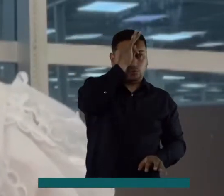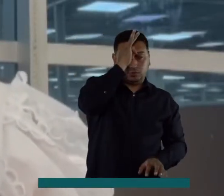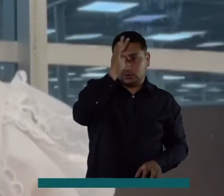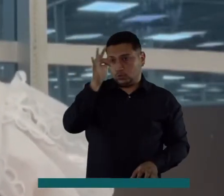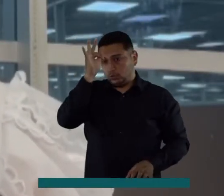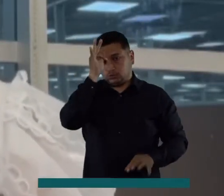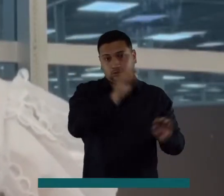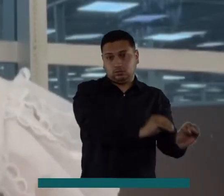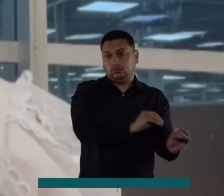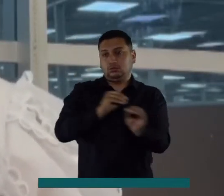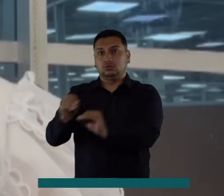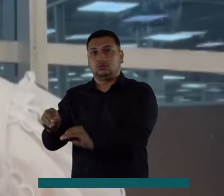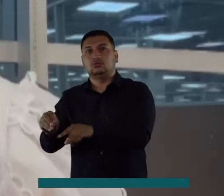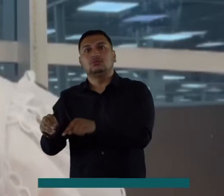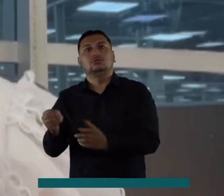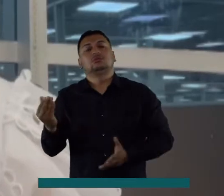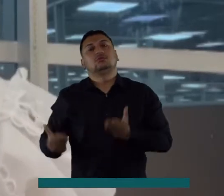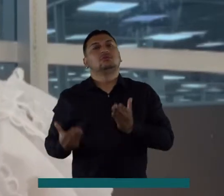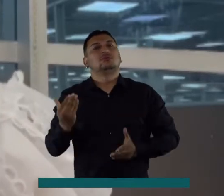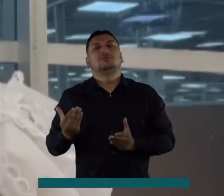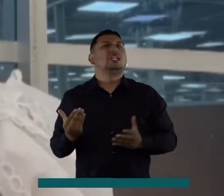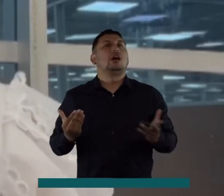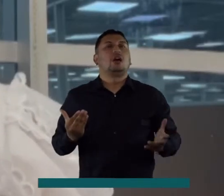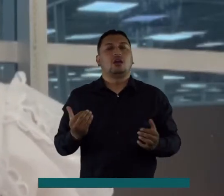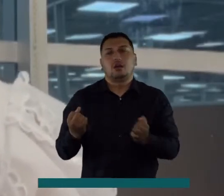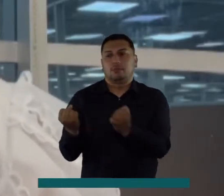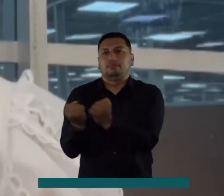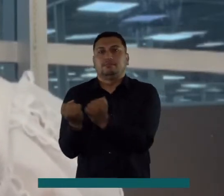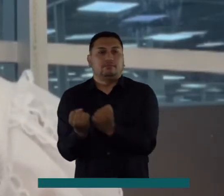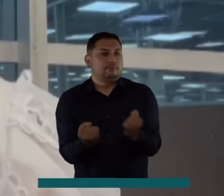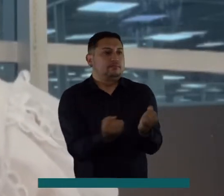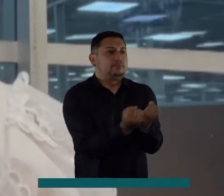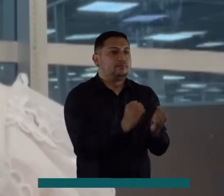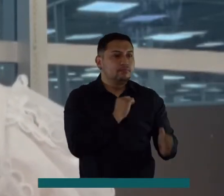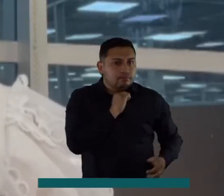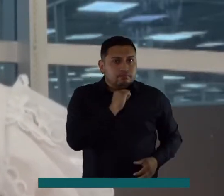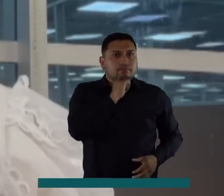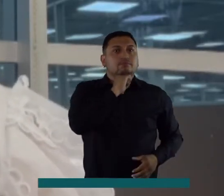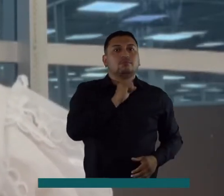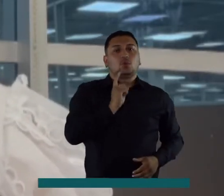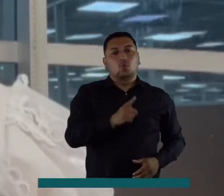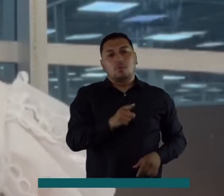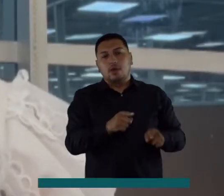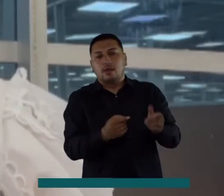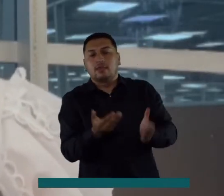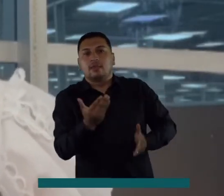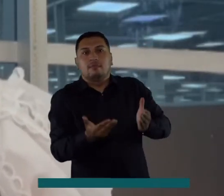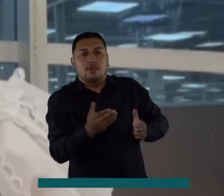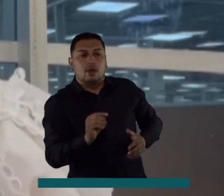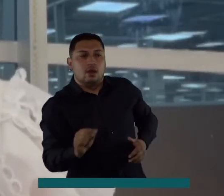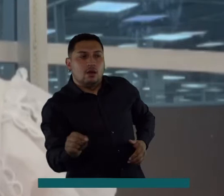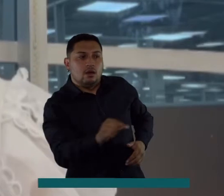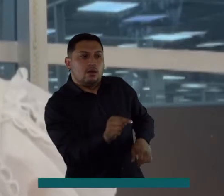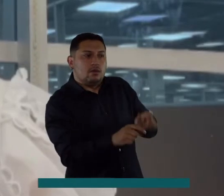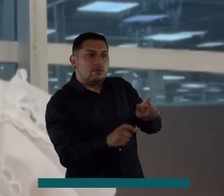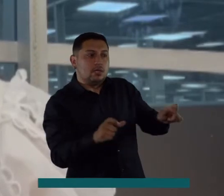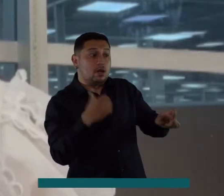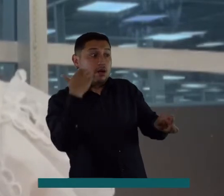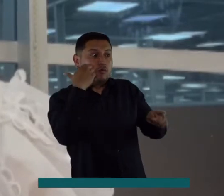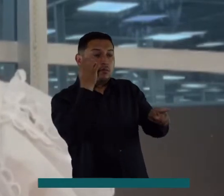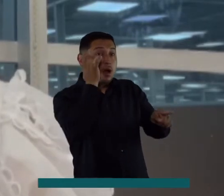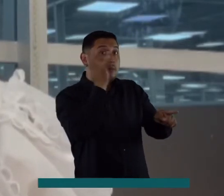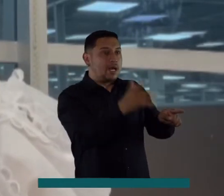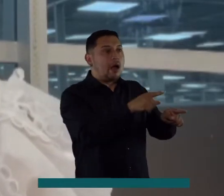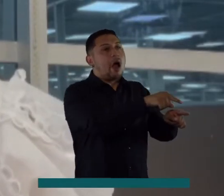está sujeto a la respuesta oportuna que podamos tener en la red de mayor nivel de complejidad, la cual se ha visto impactada por